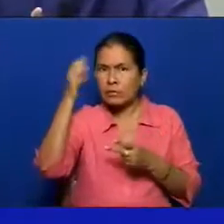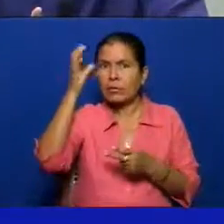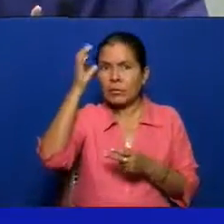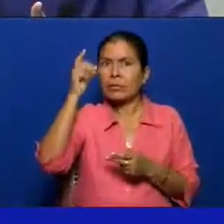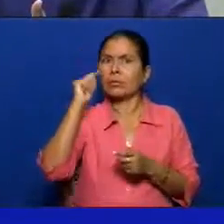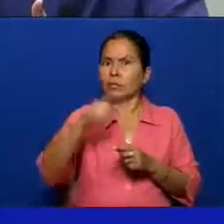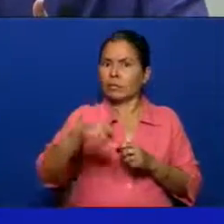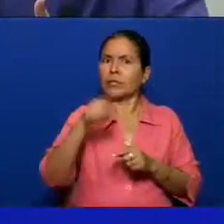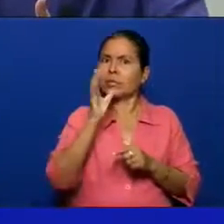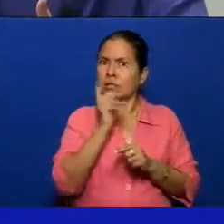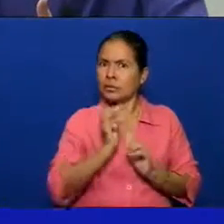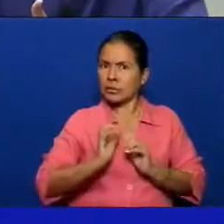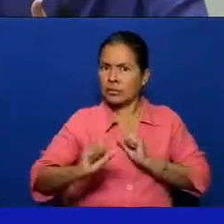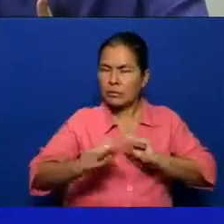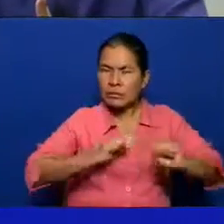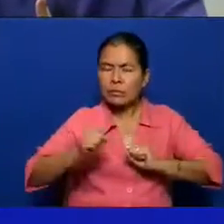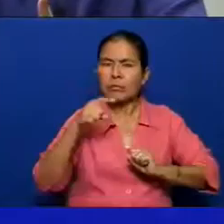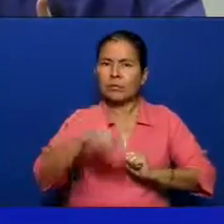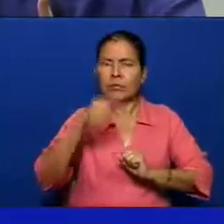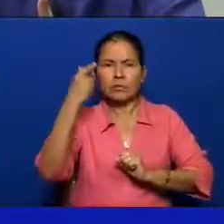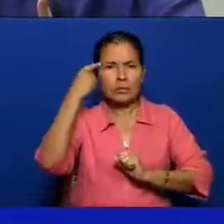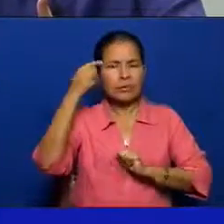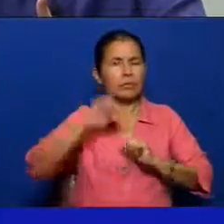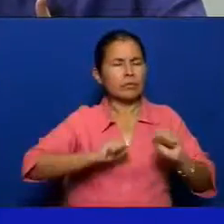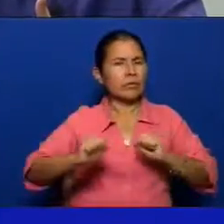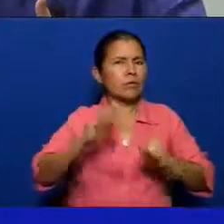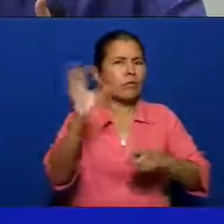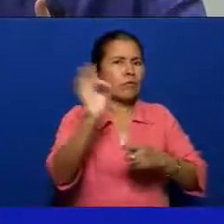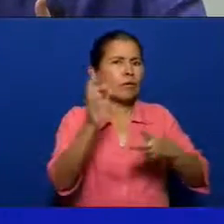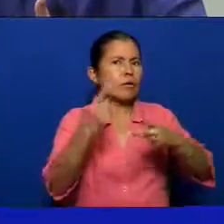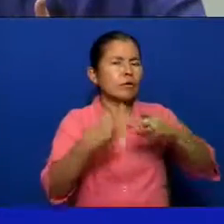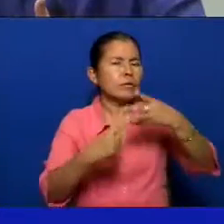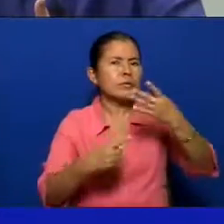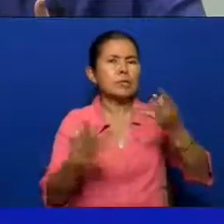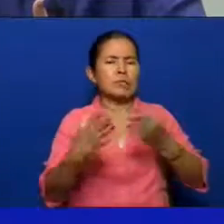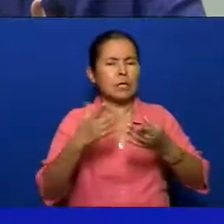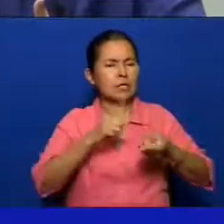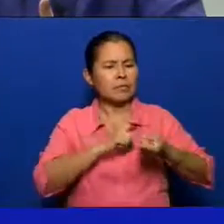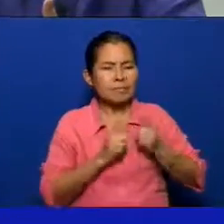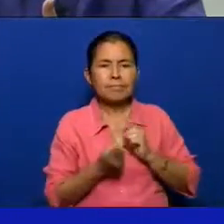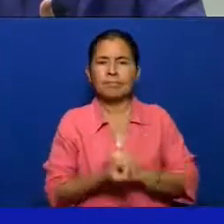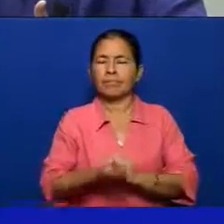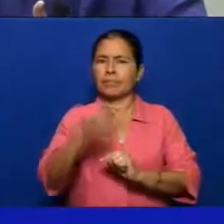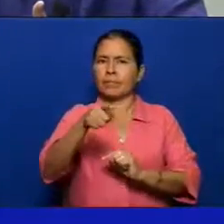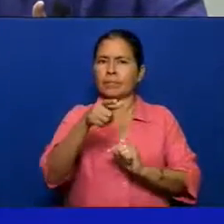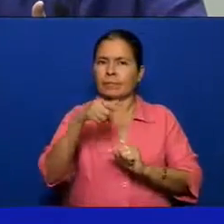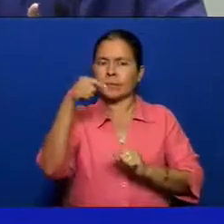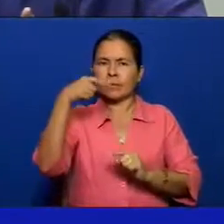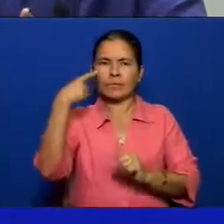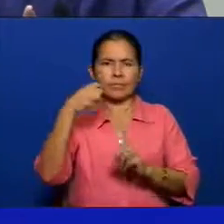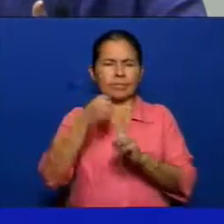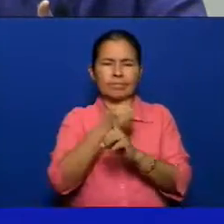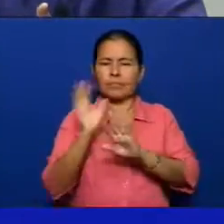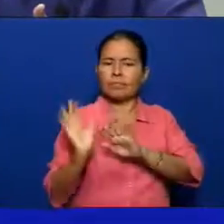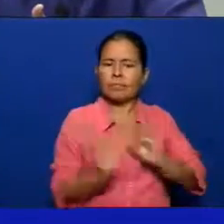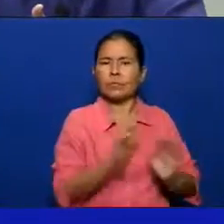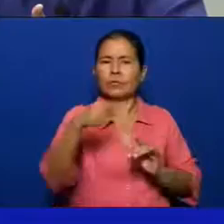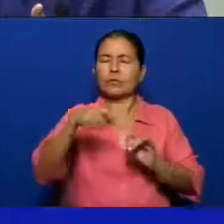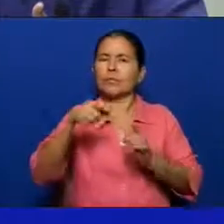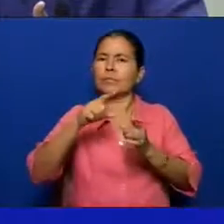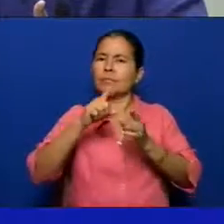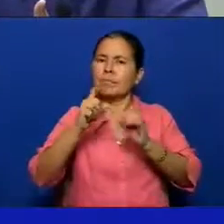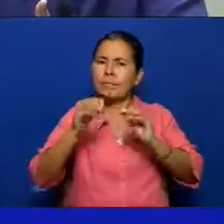las capacidades que tienen los niños y las niñas. Todas esas son métodos alternos que tenemos que ir redescubriendo, que tenemos que ir